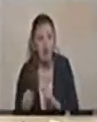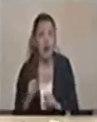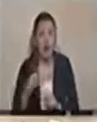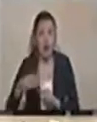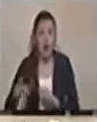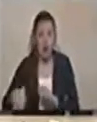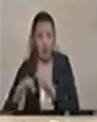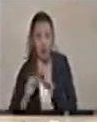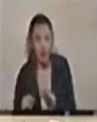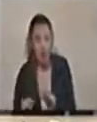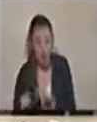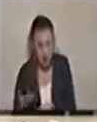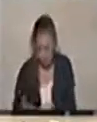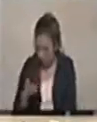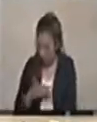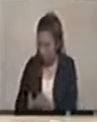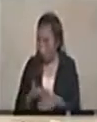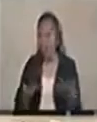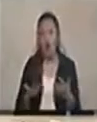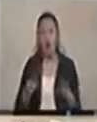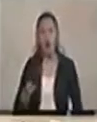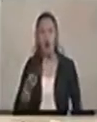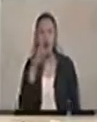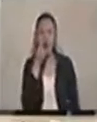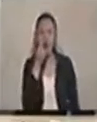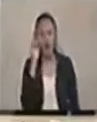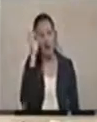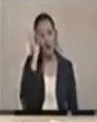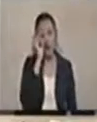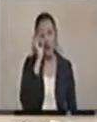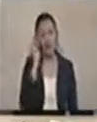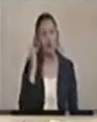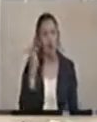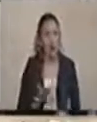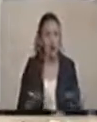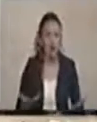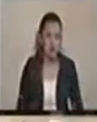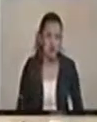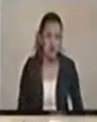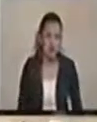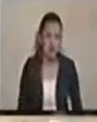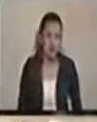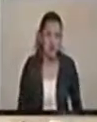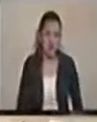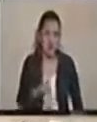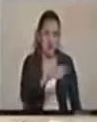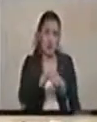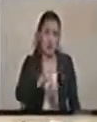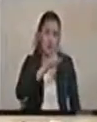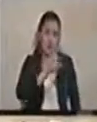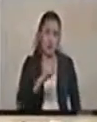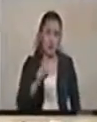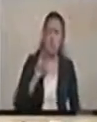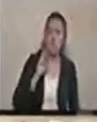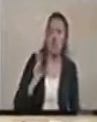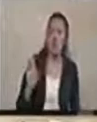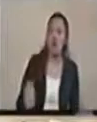siendo consumidores recreacionales. Y la sociedad no puede mirar esto a la ligera. Debemos